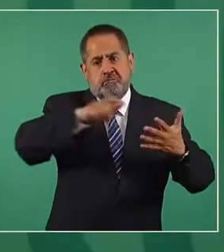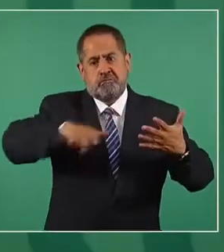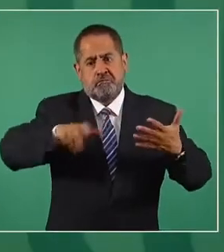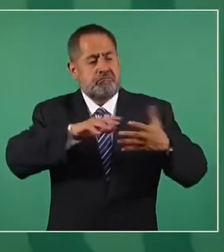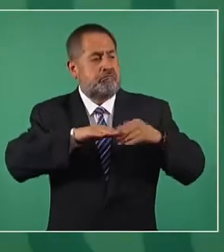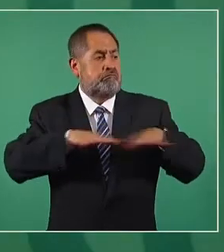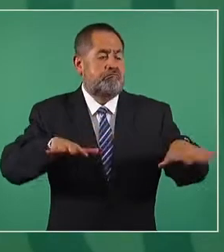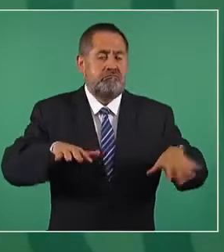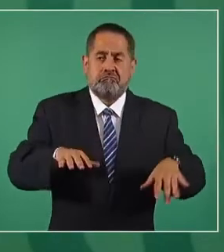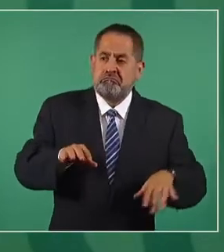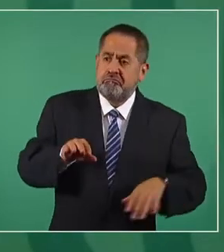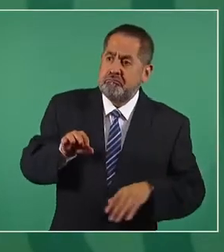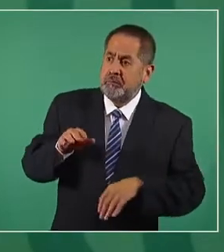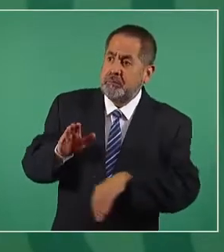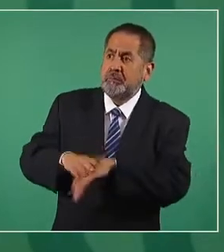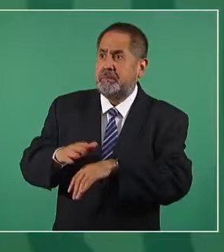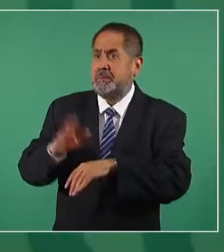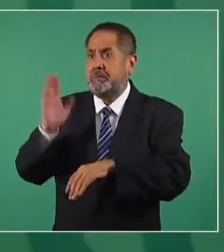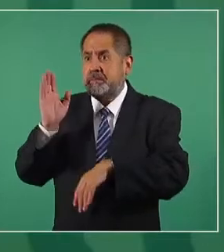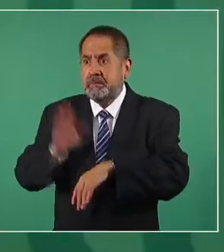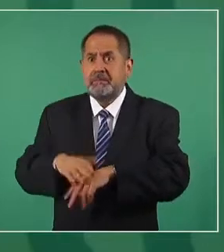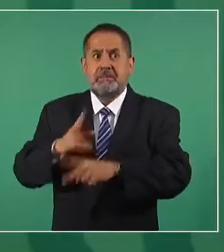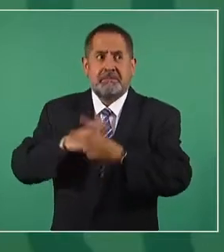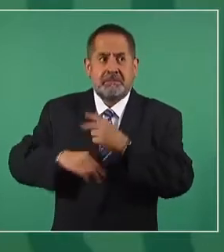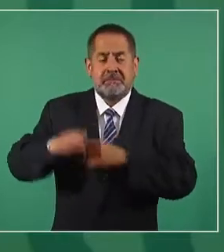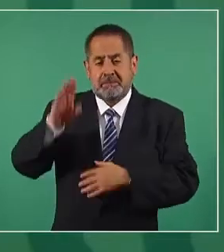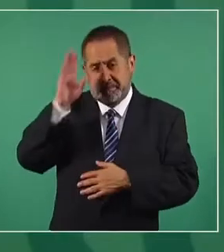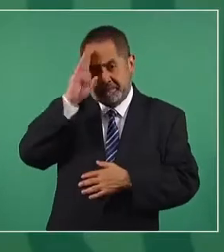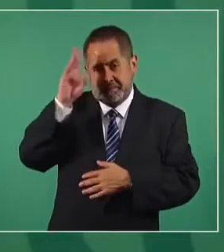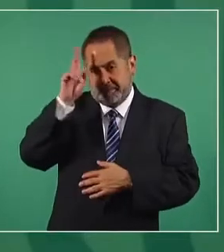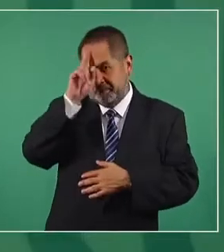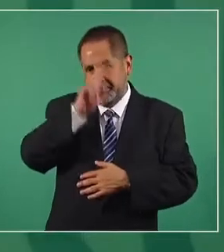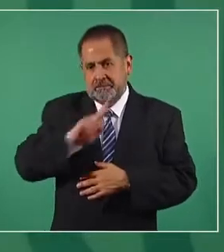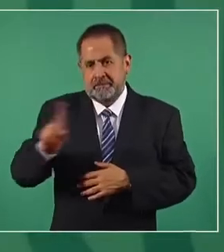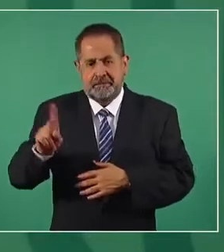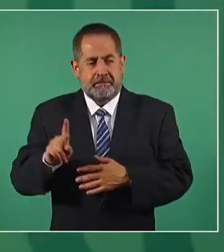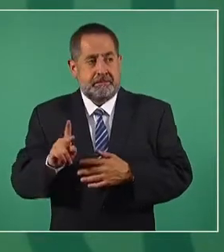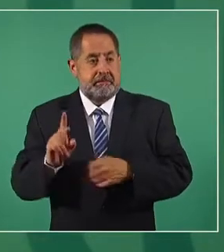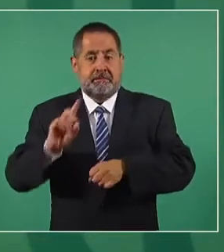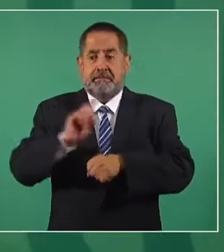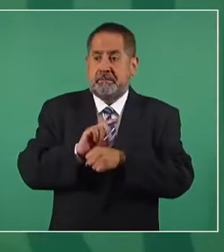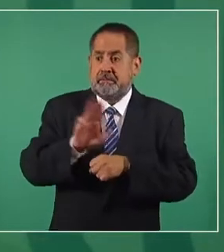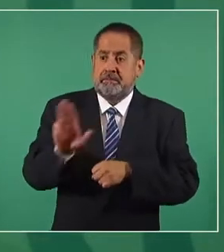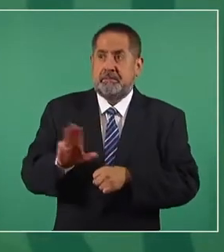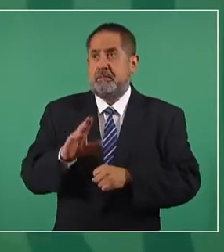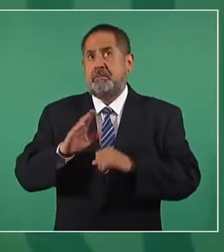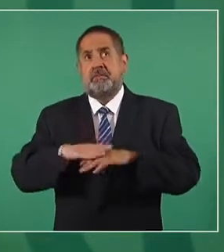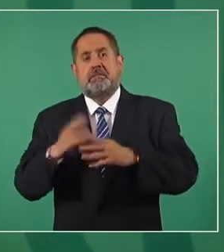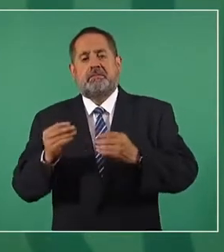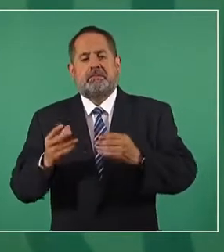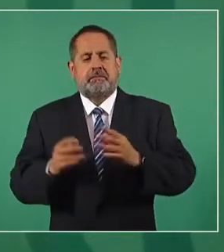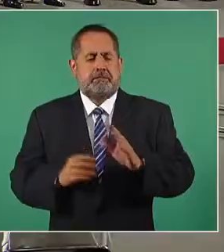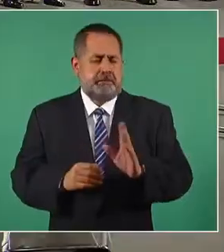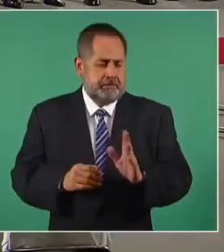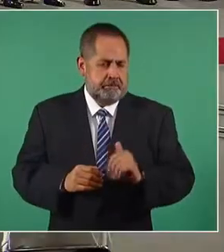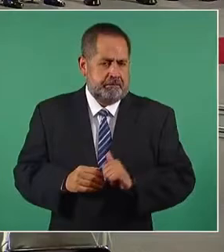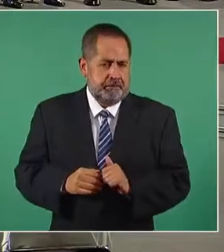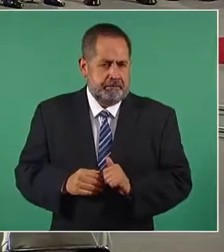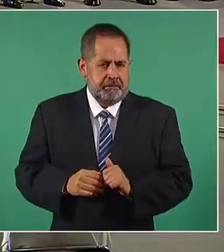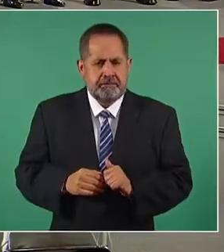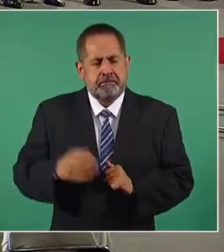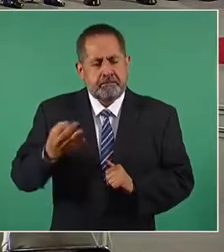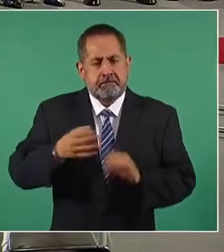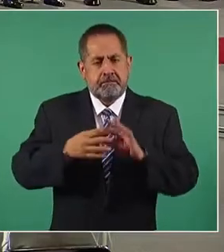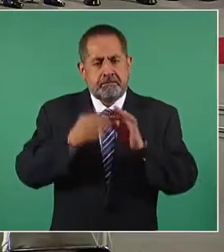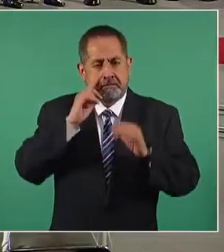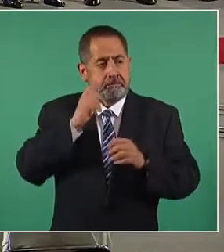un mensaje contradictorio con lo que se muestra en los múltiples indicadores de la epidemia. Vemos consistencia también